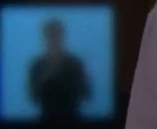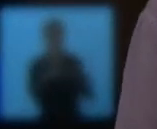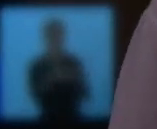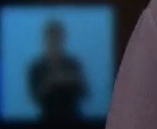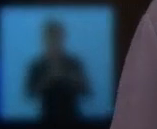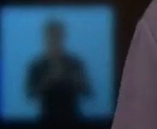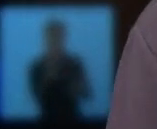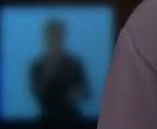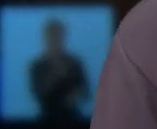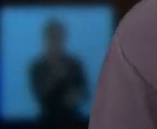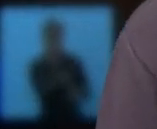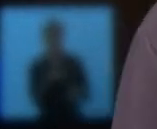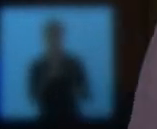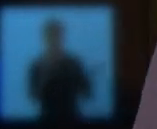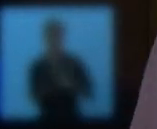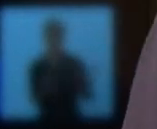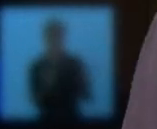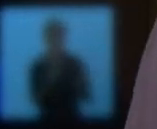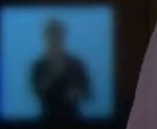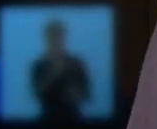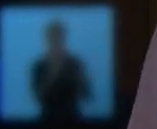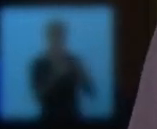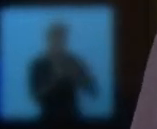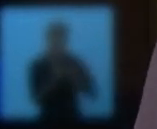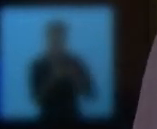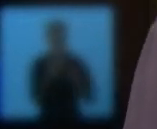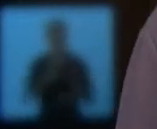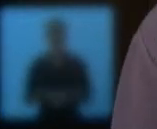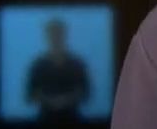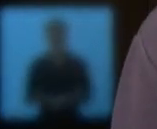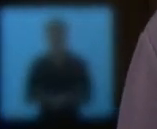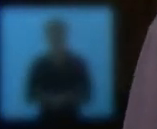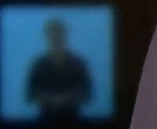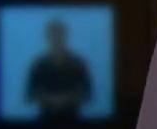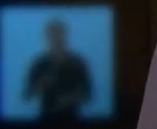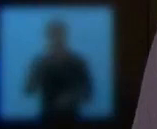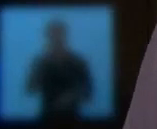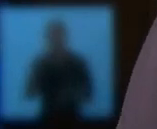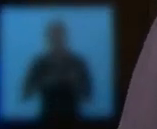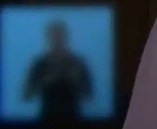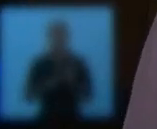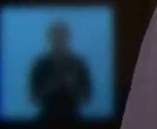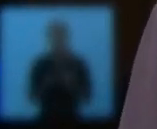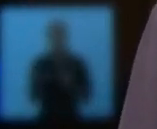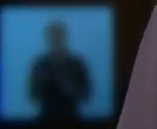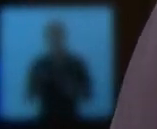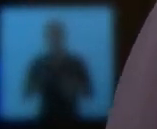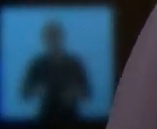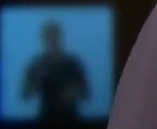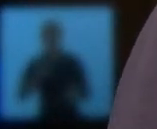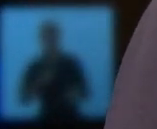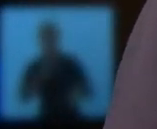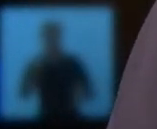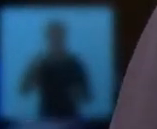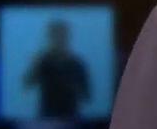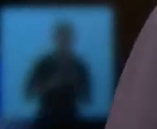Macri seguirá con su campaña el sí se puede, sin lugar a dudas. Alberto Fernández seguirá también caminando mucho el territorio argentino. Ya está pensando